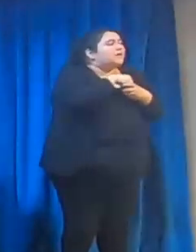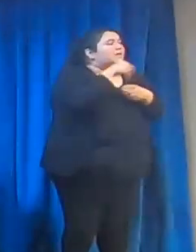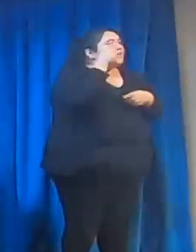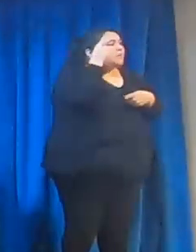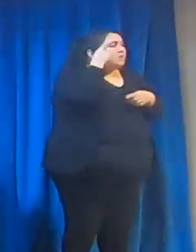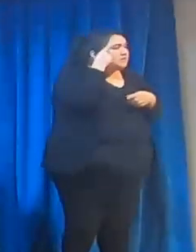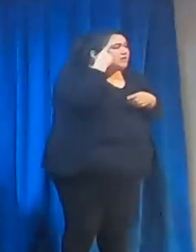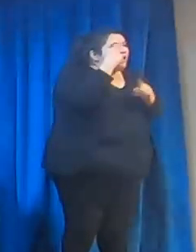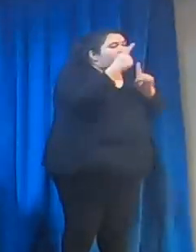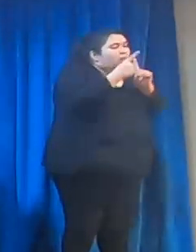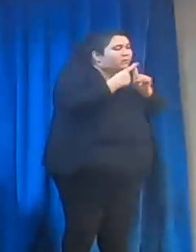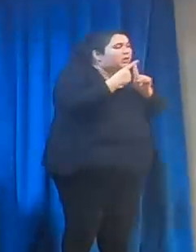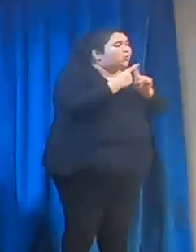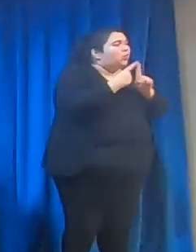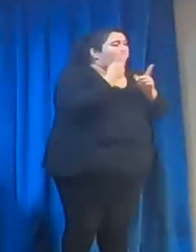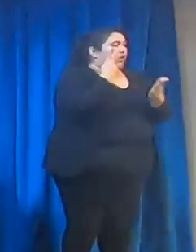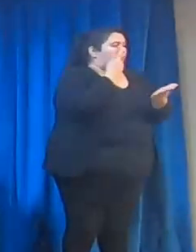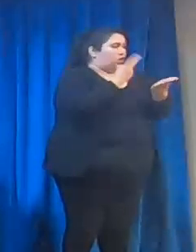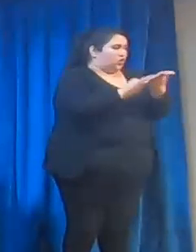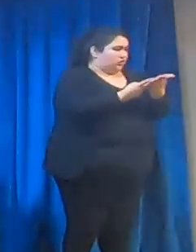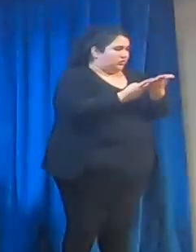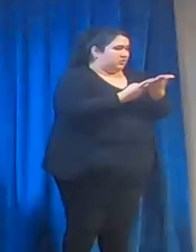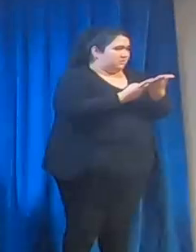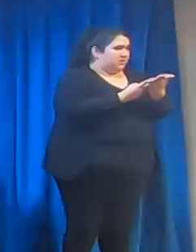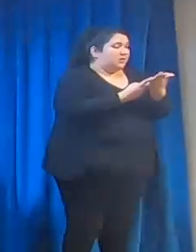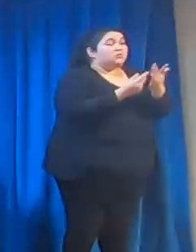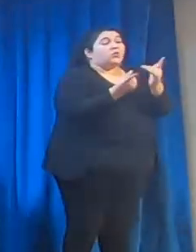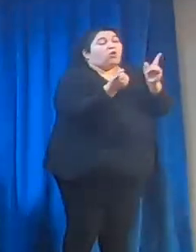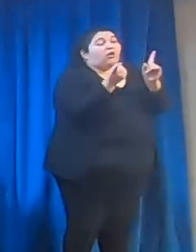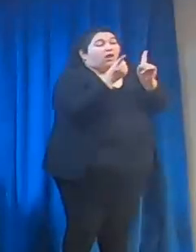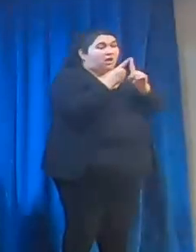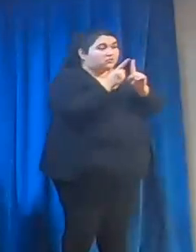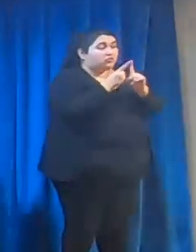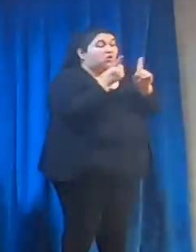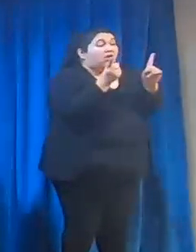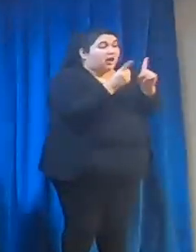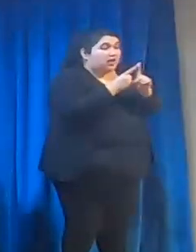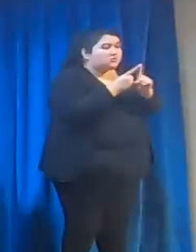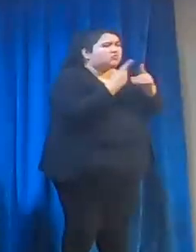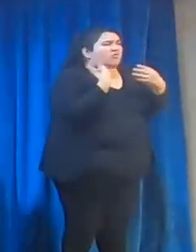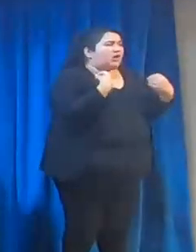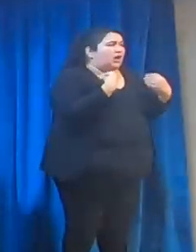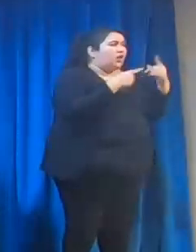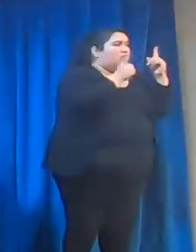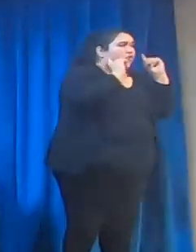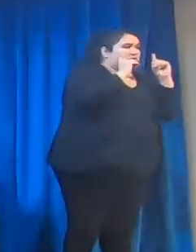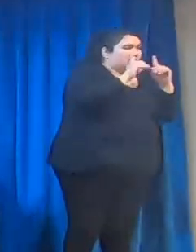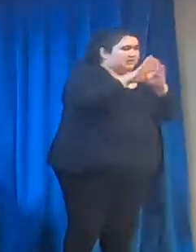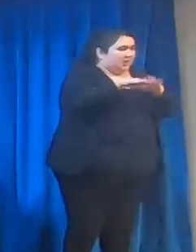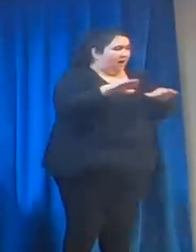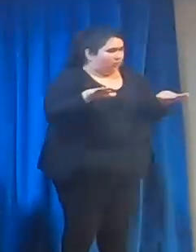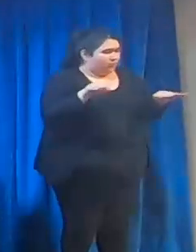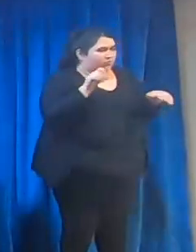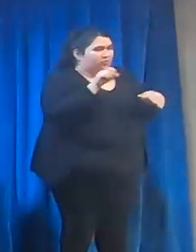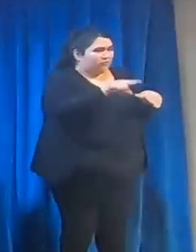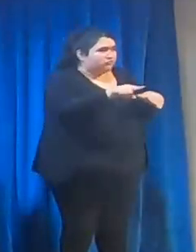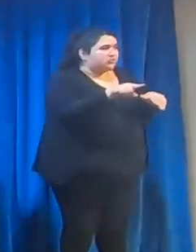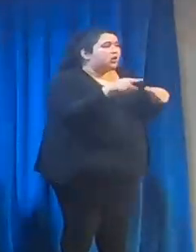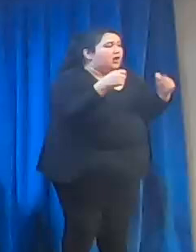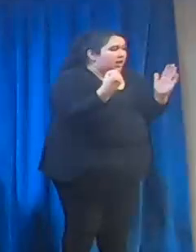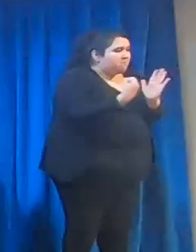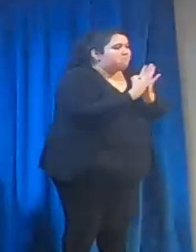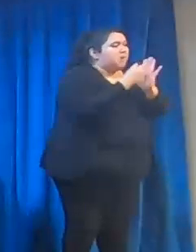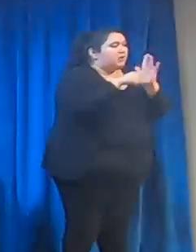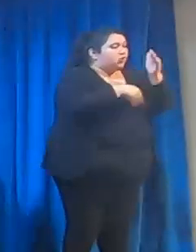pensar los vínculos de reconocimiento en una relación como es la relación pedagógica, que tiene tanto impacto en